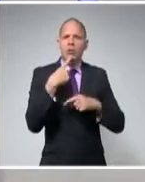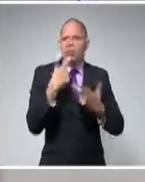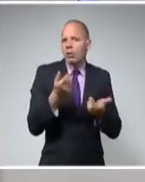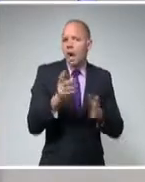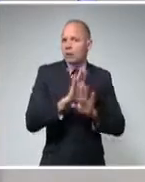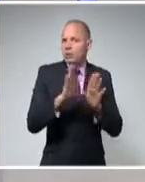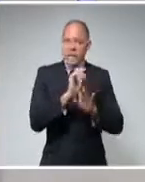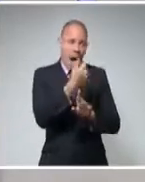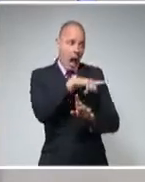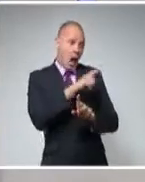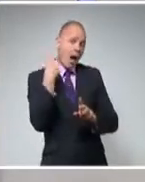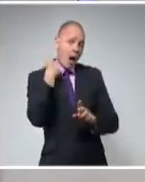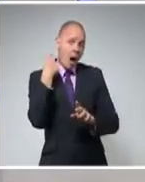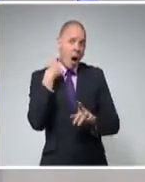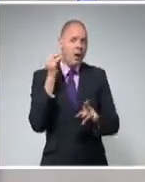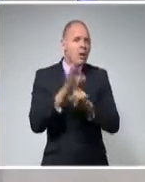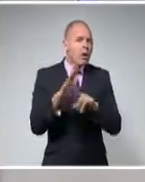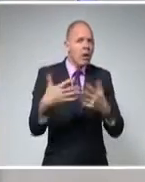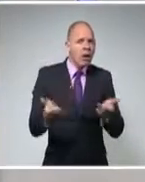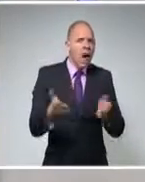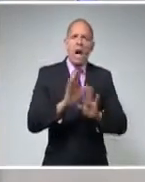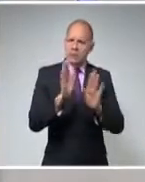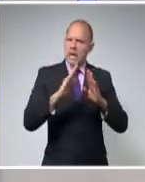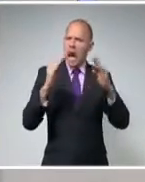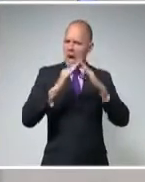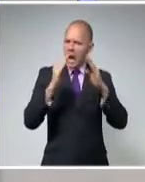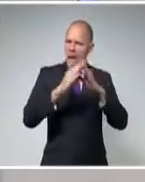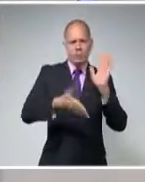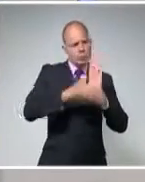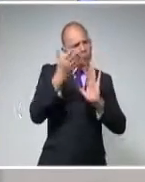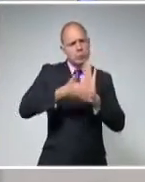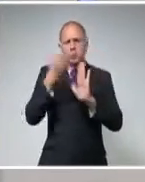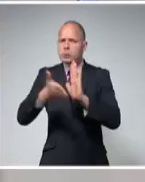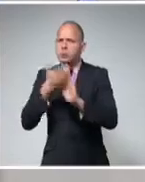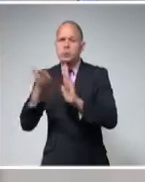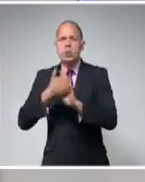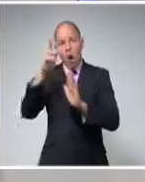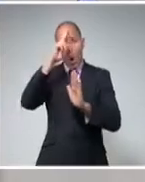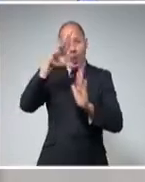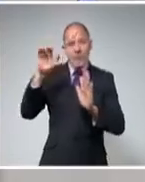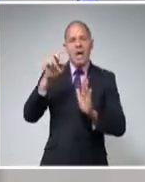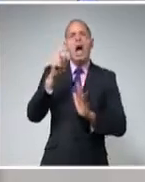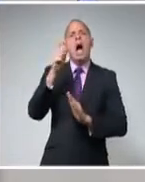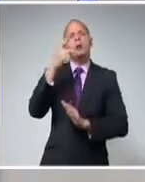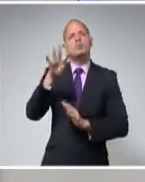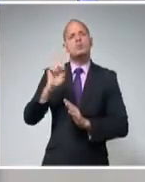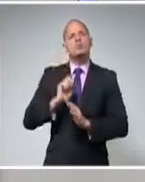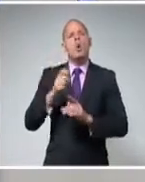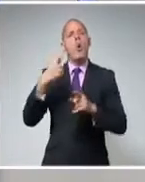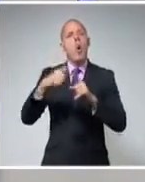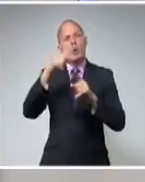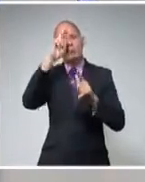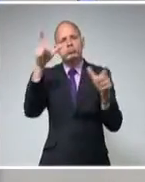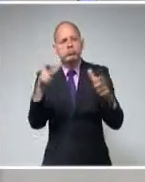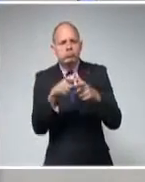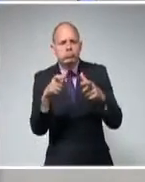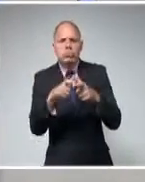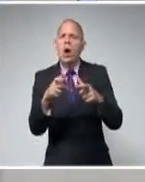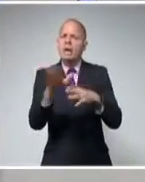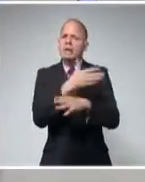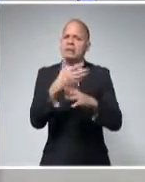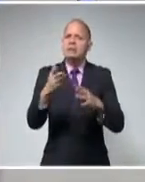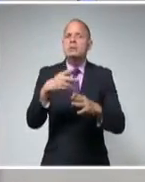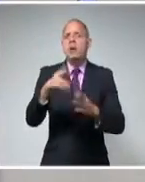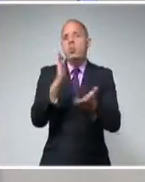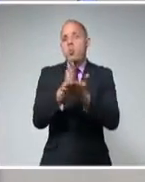el año pasado de 5.500 viviendas, 14 hospitales, 48 clínicas y más de 800 escuelas. Las